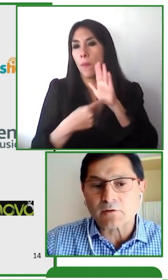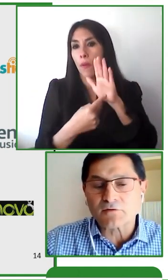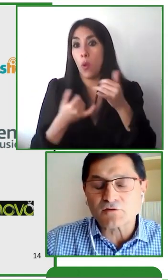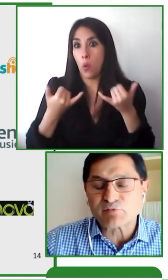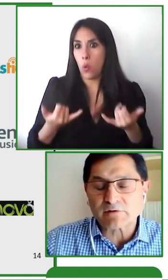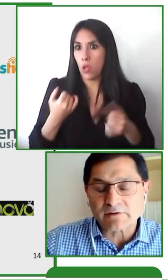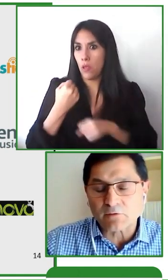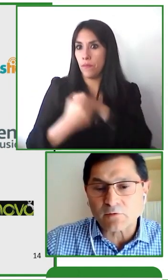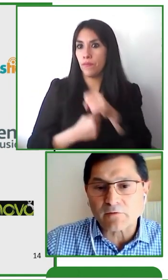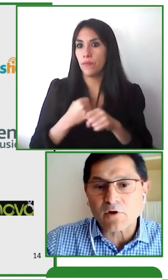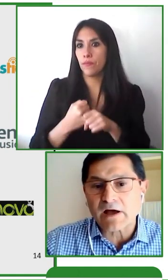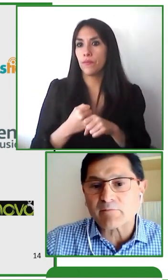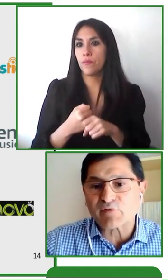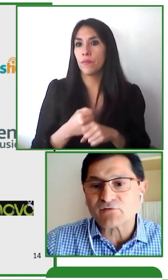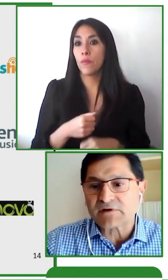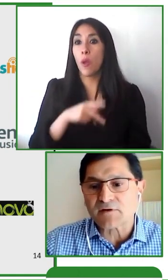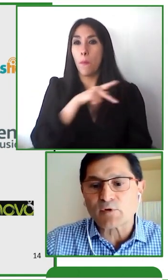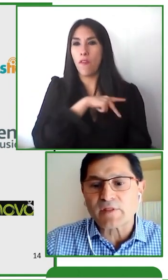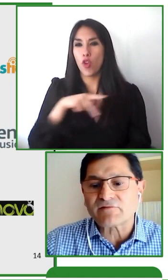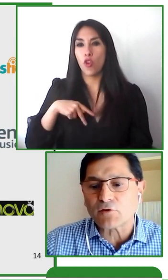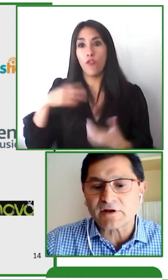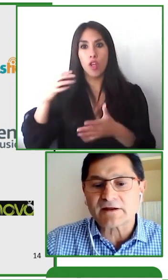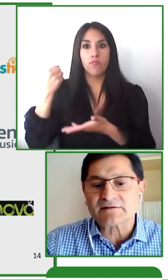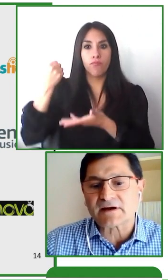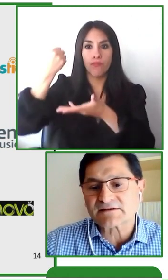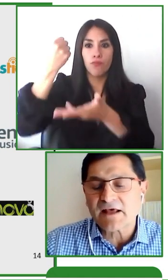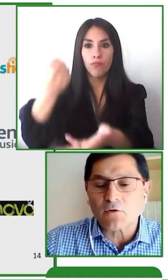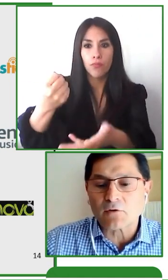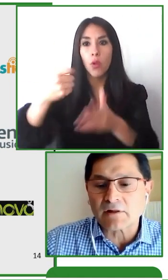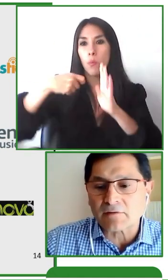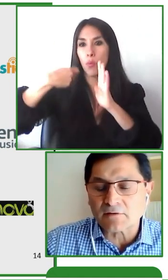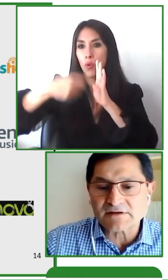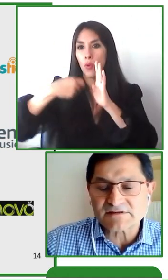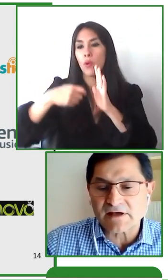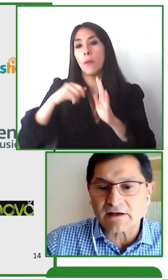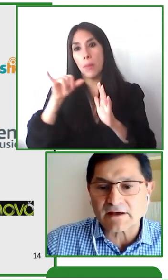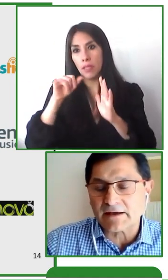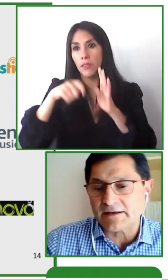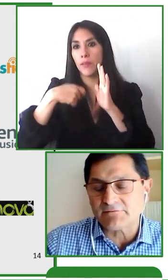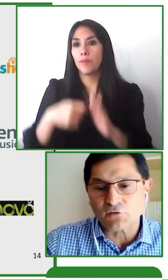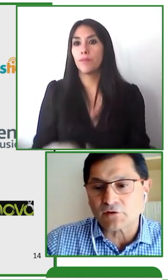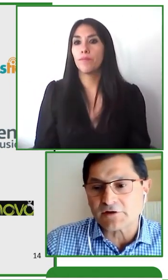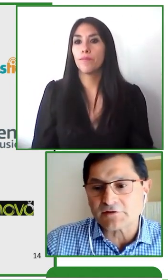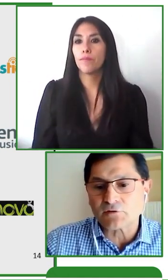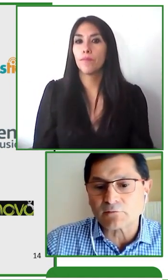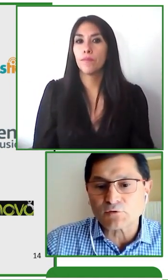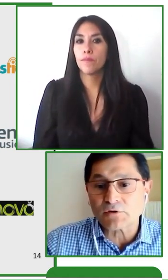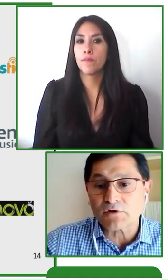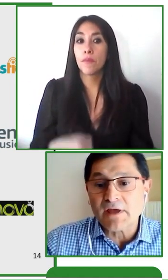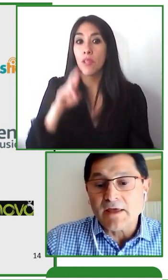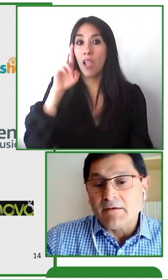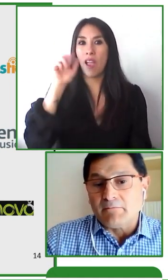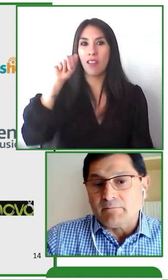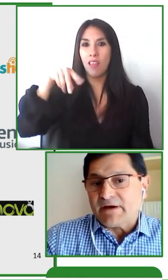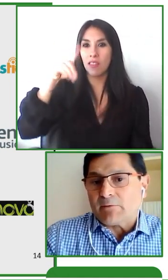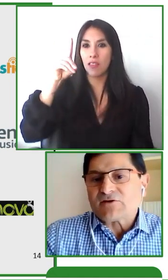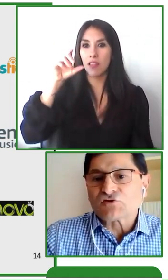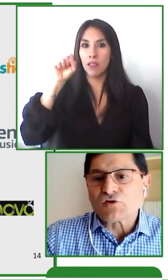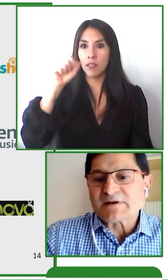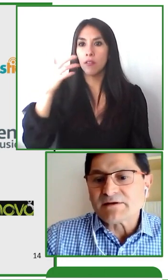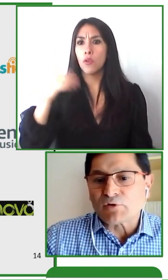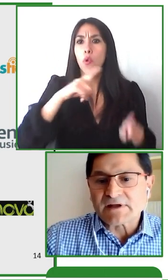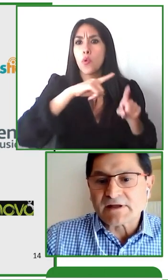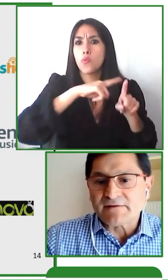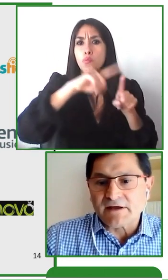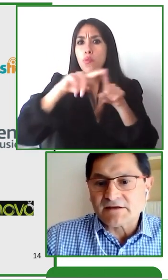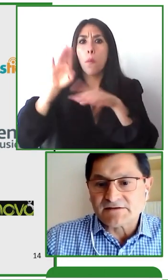sido reconocidos por Cruz Roja, por Fundación Vodafone y otras organizaciones en todo el mundo. Para nosotros